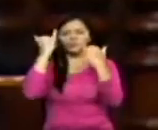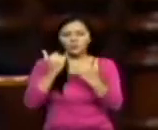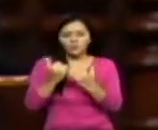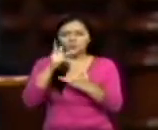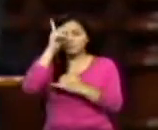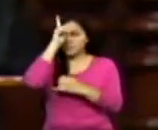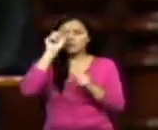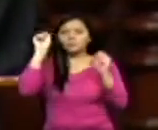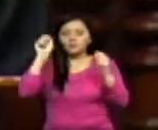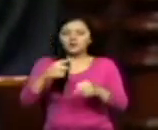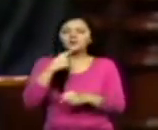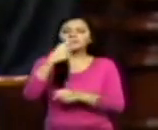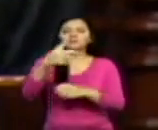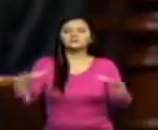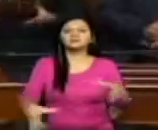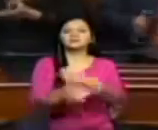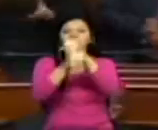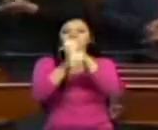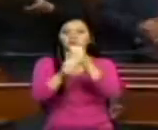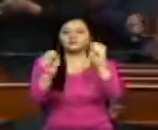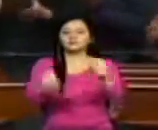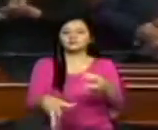seguro.